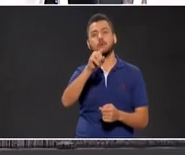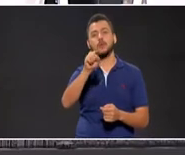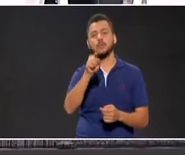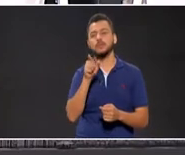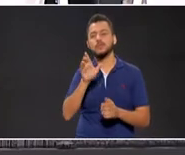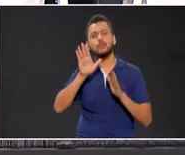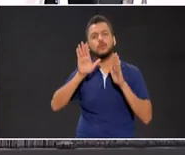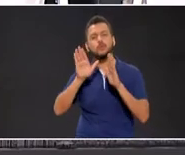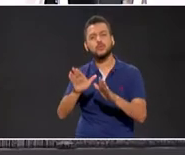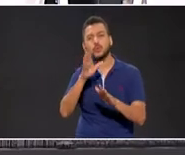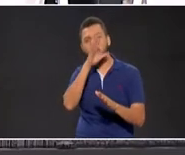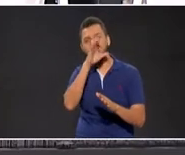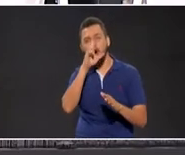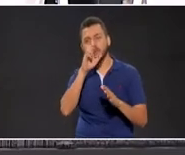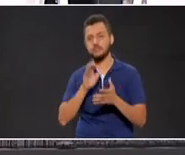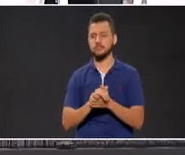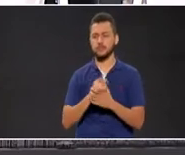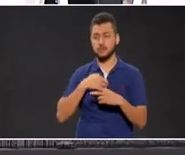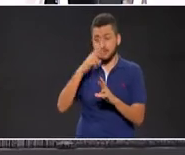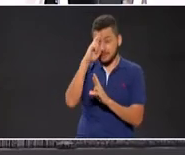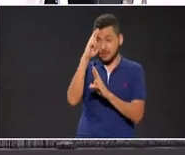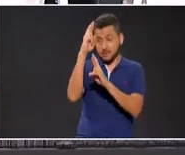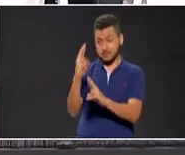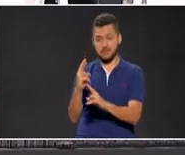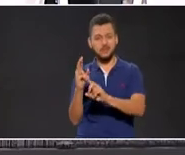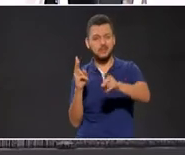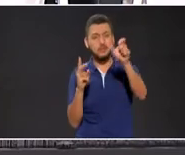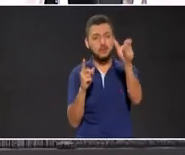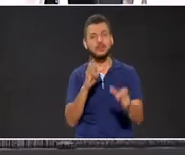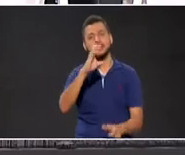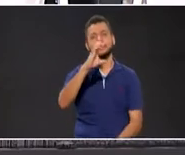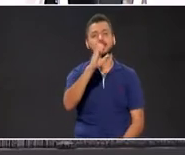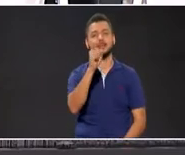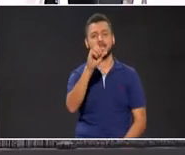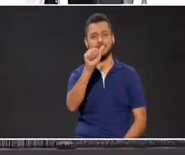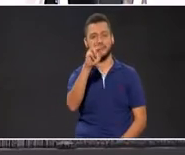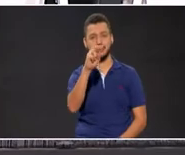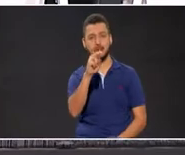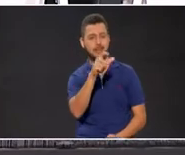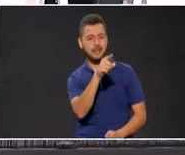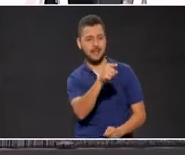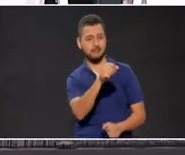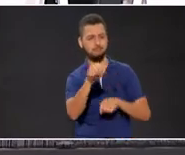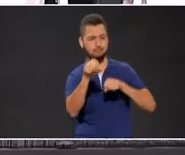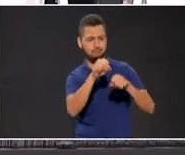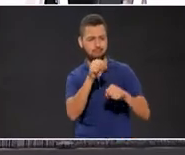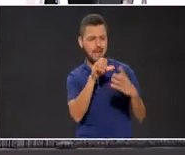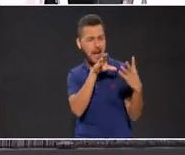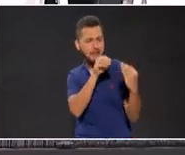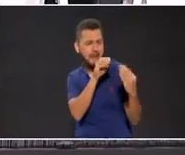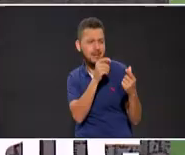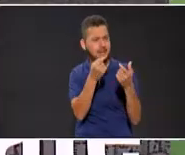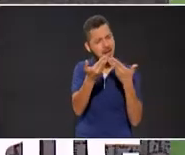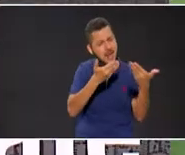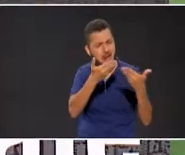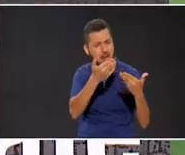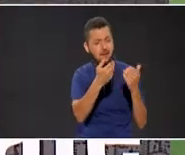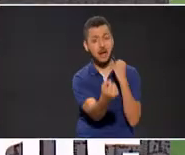gran jefe el cooperativismo 6 aprendí garcía estuve conversando con él y nos va a ayudar para esta gran empresa gracias